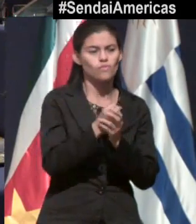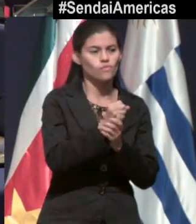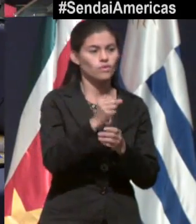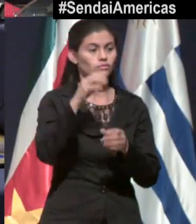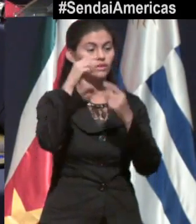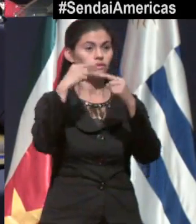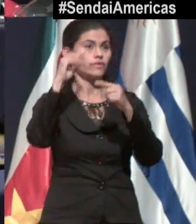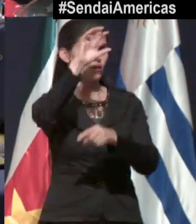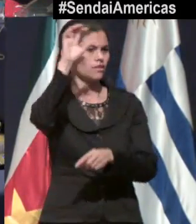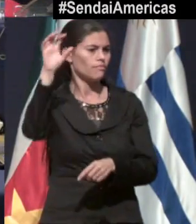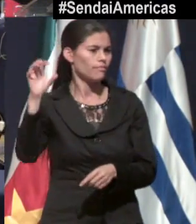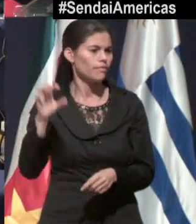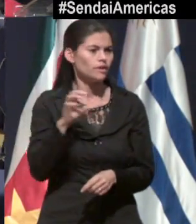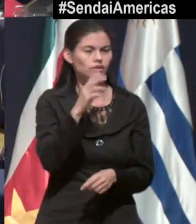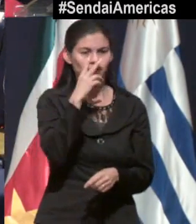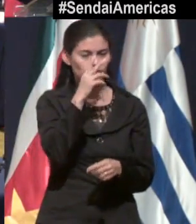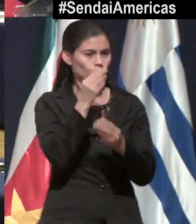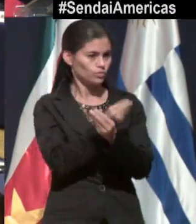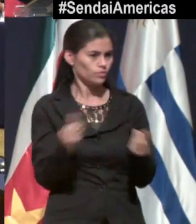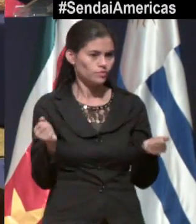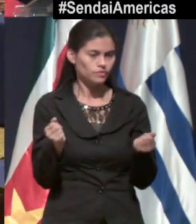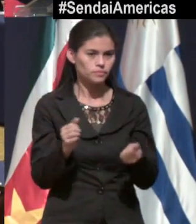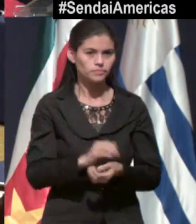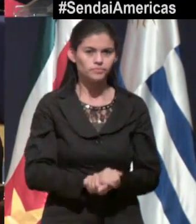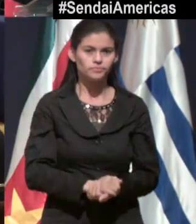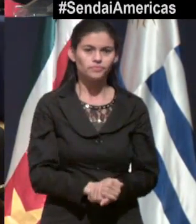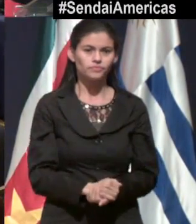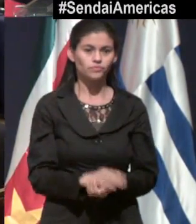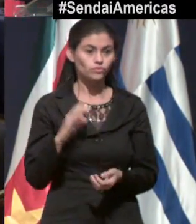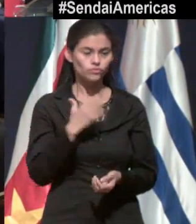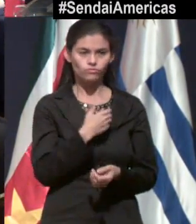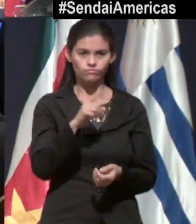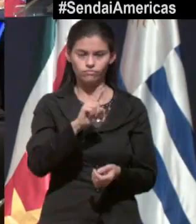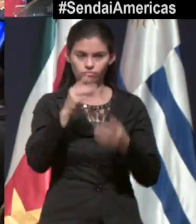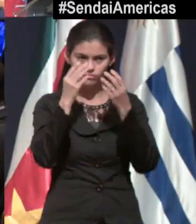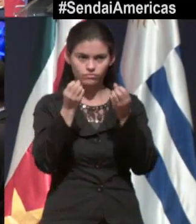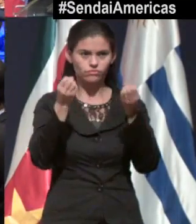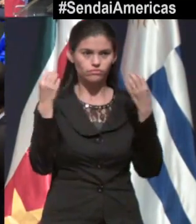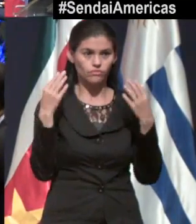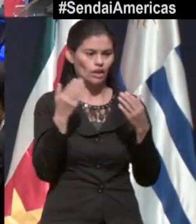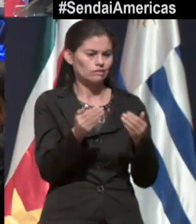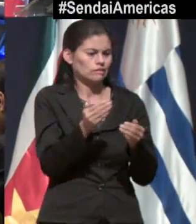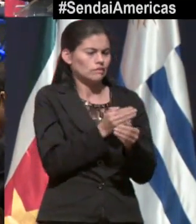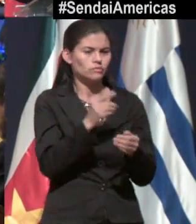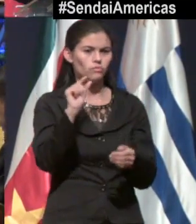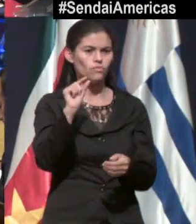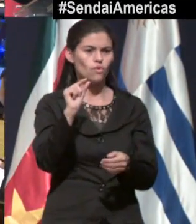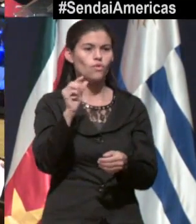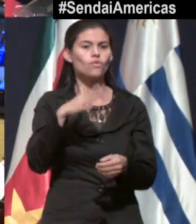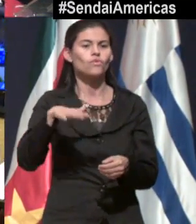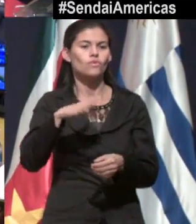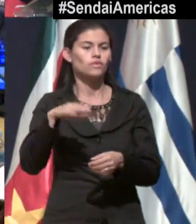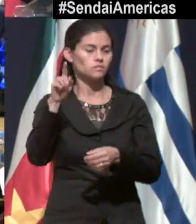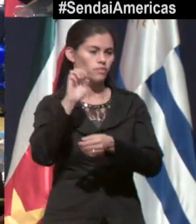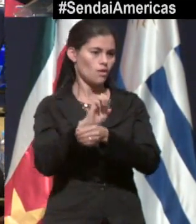estados hacen para alcanzar el desarrollo sostenible. No nos olvidamos del reciente terremoto de Pedernales